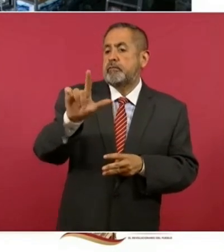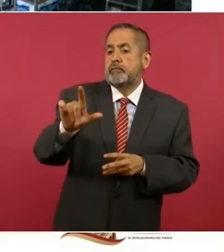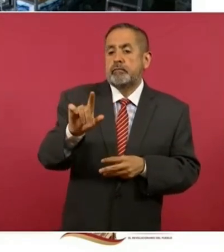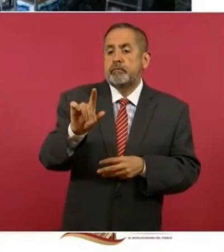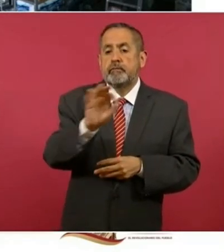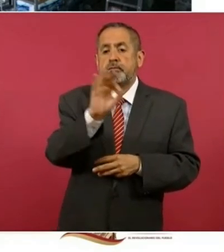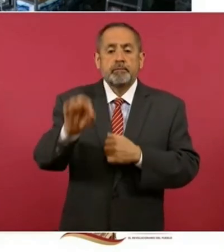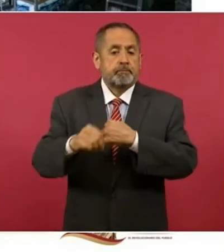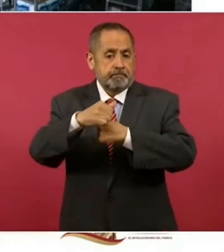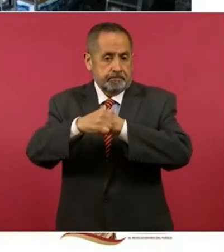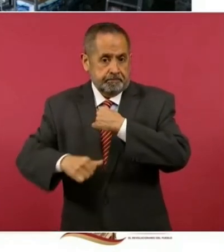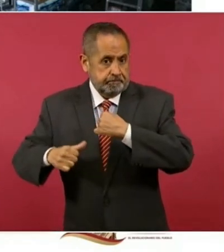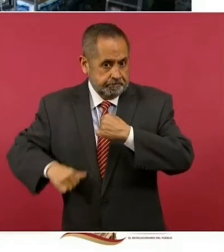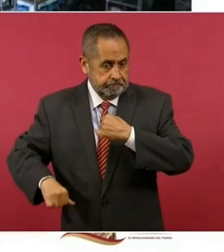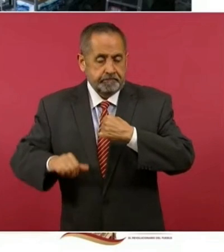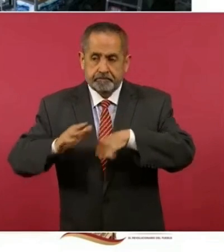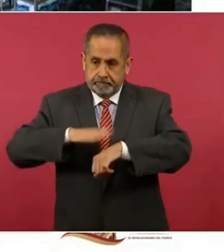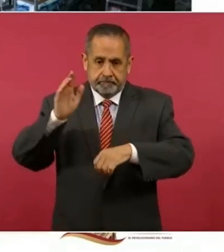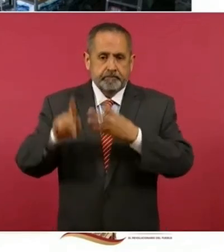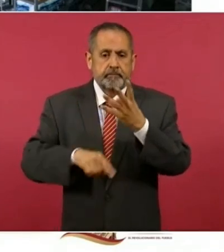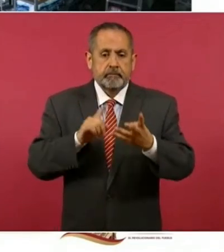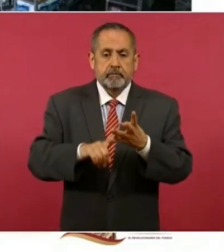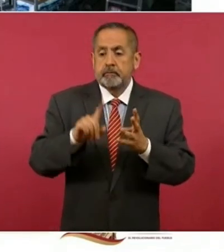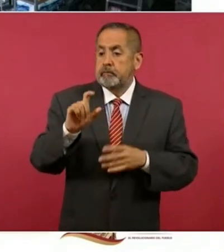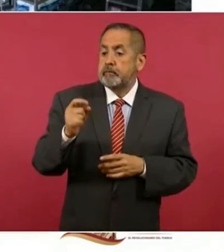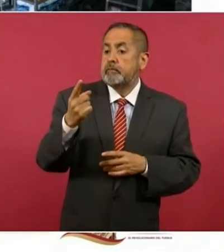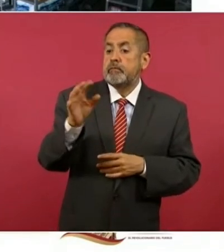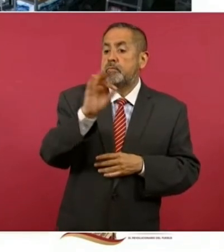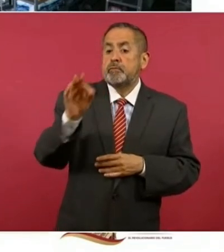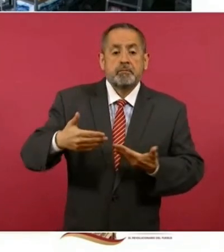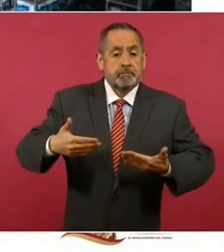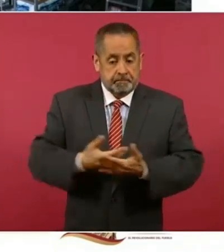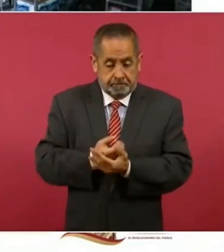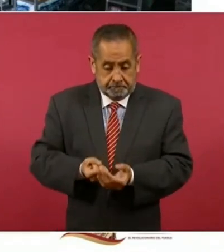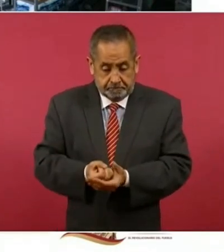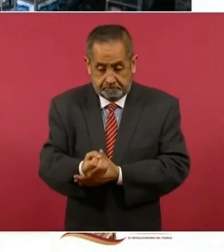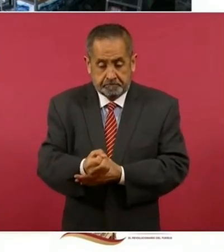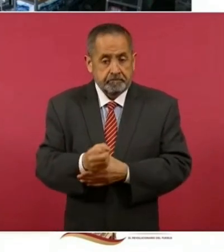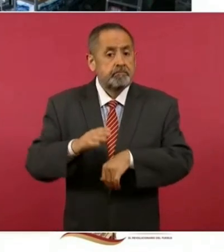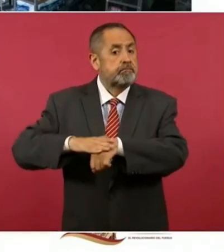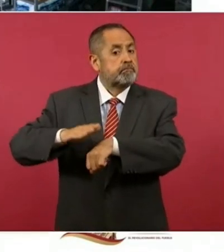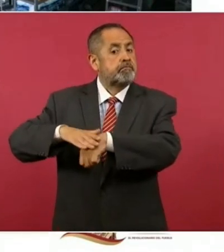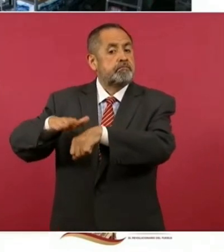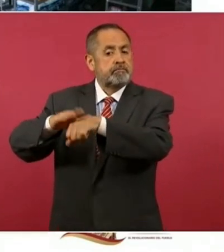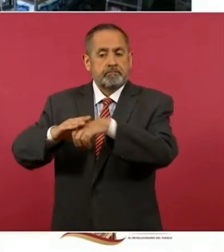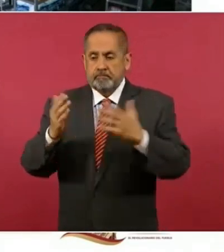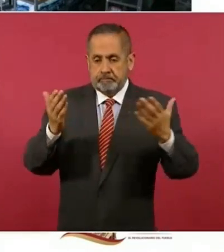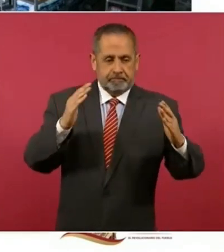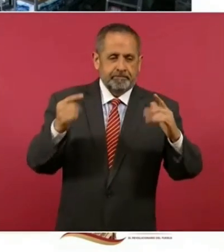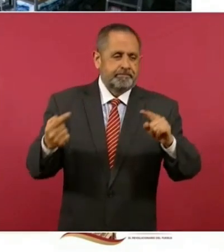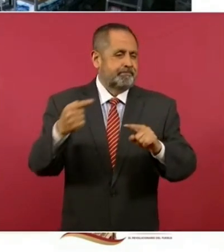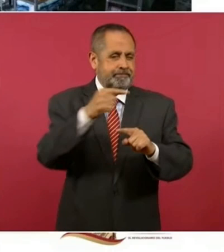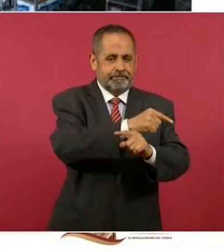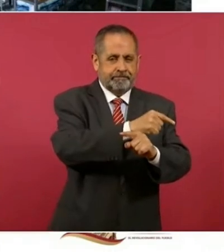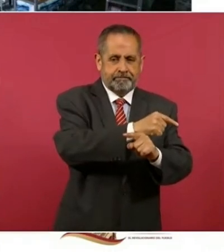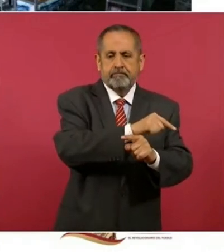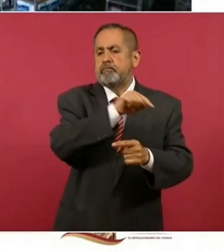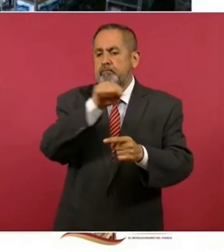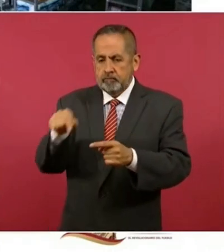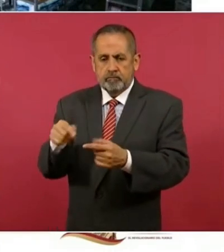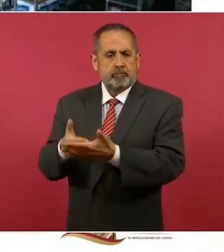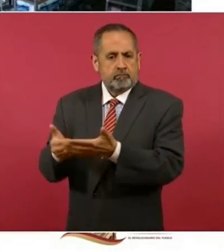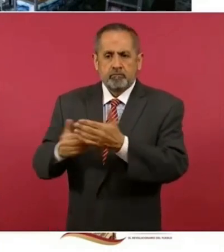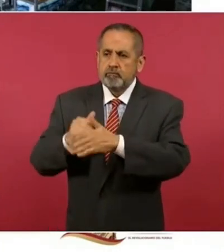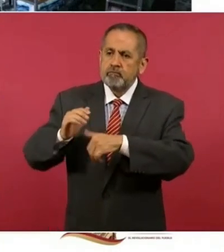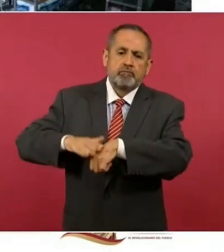más cirugías y 21% más partos respecto al último mes cuando se operaba desde las secretarías de